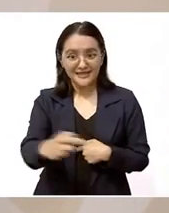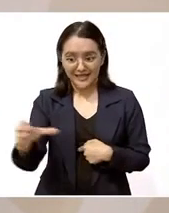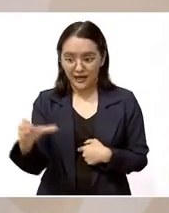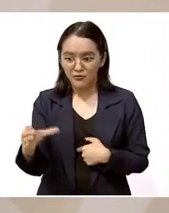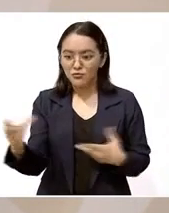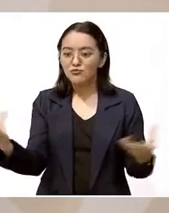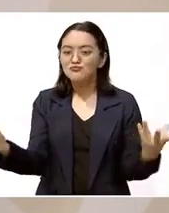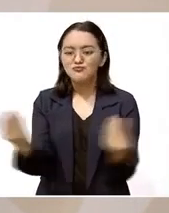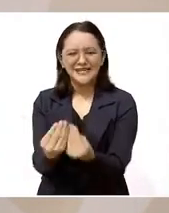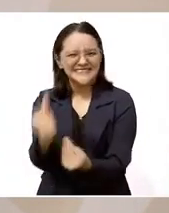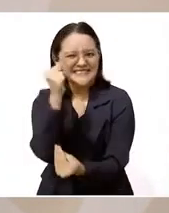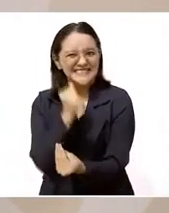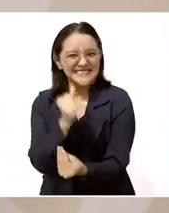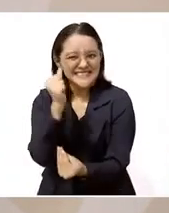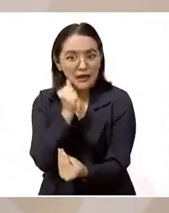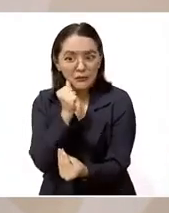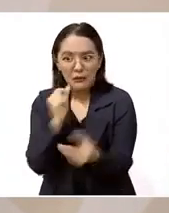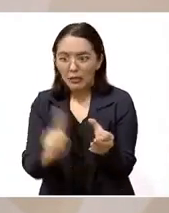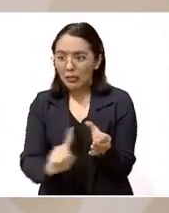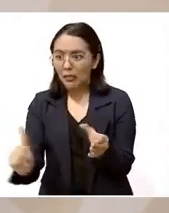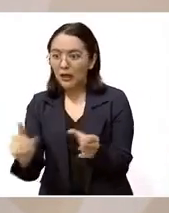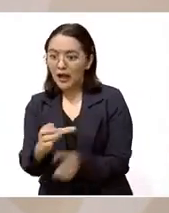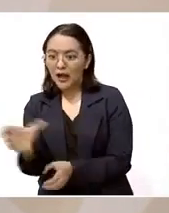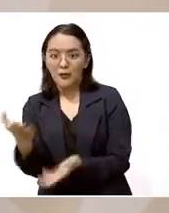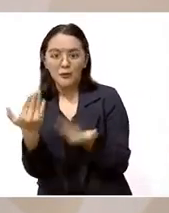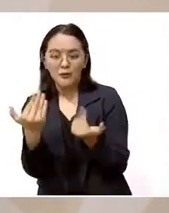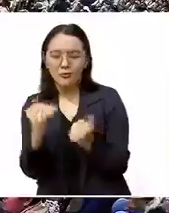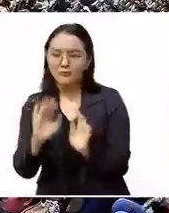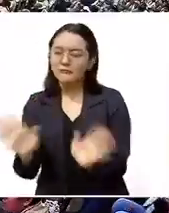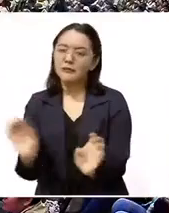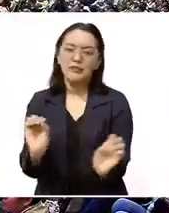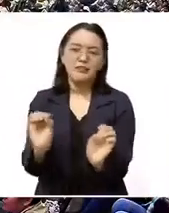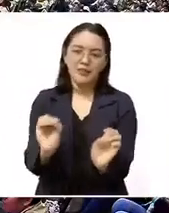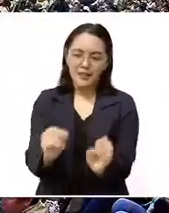campesino nada. Sea usted bienvenido. Muchas gracias.